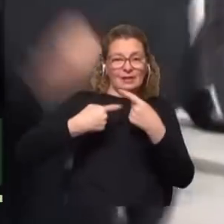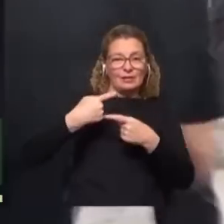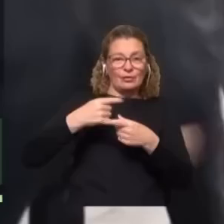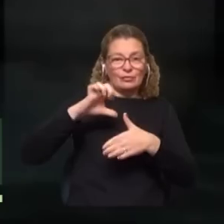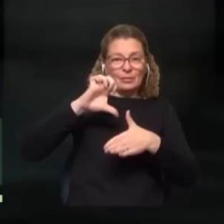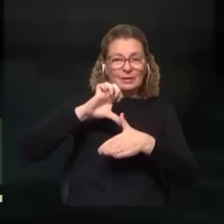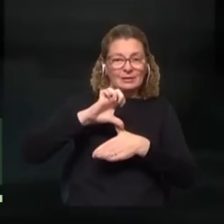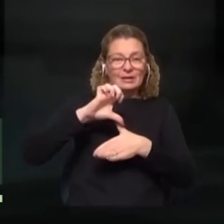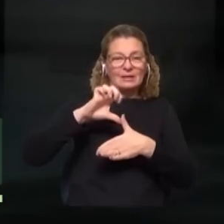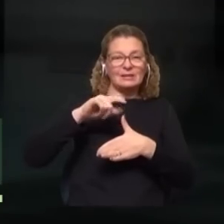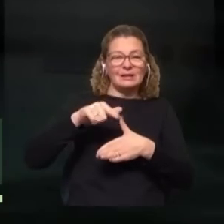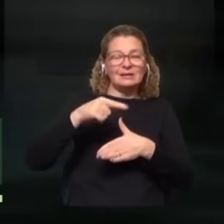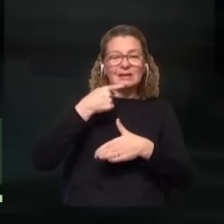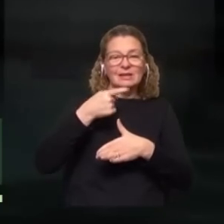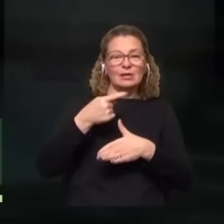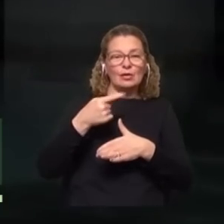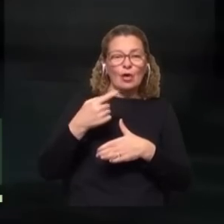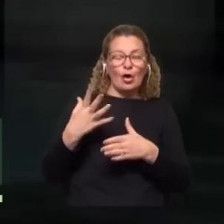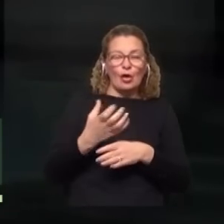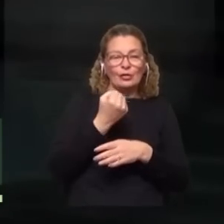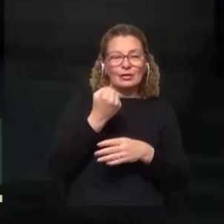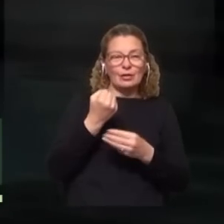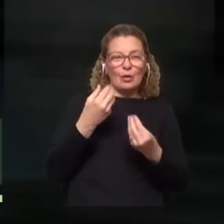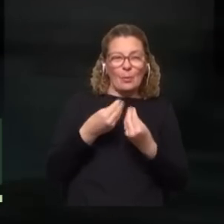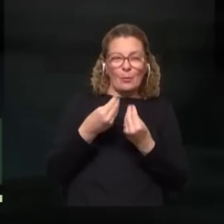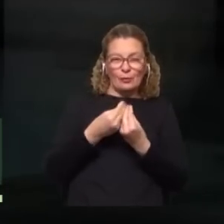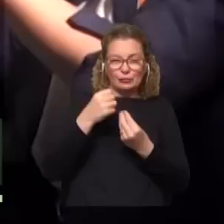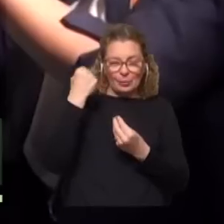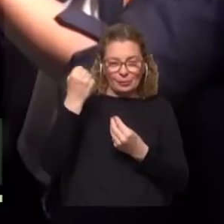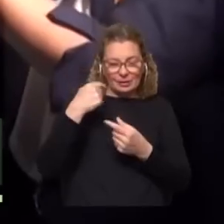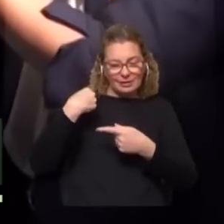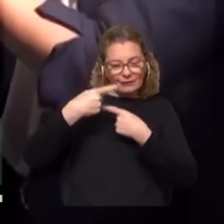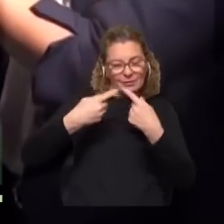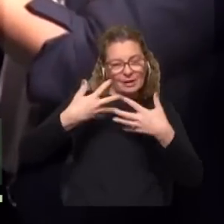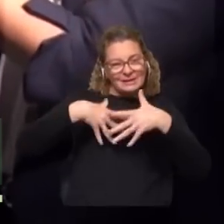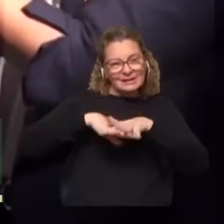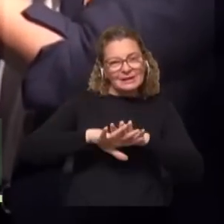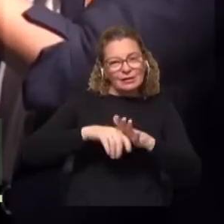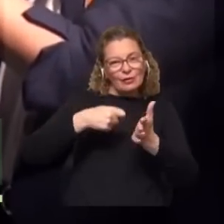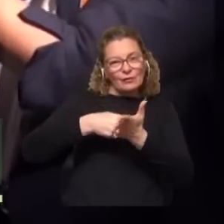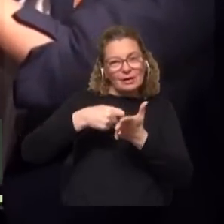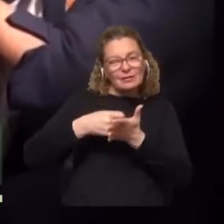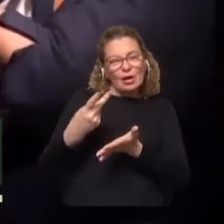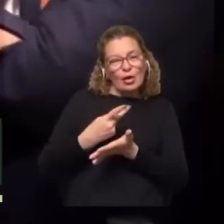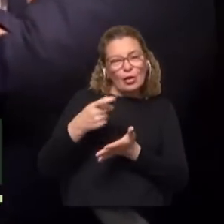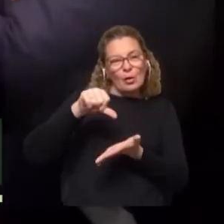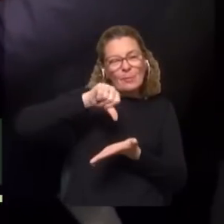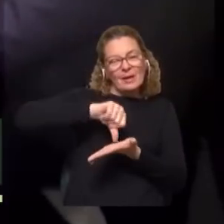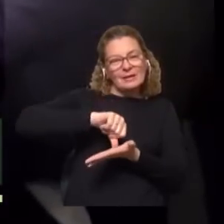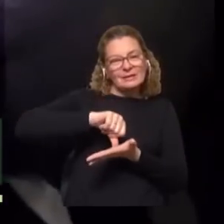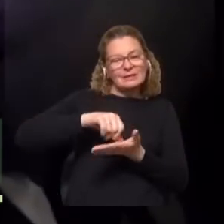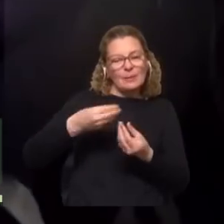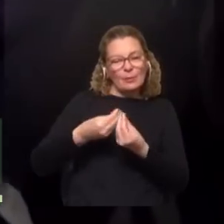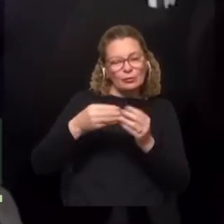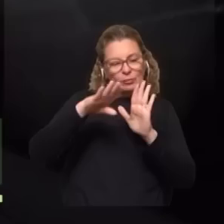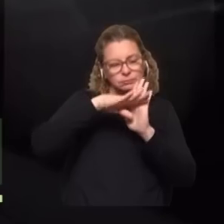caf en esta instancia se consiguieron avances significativos en la integración financiera entre ambos países y Se abordó una